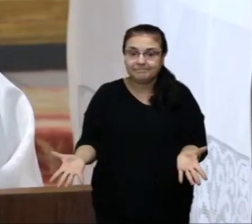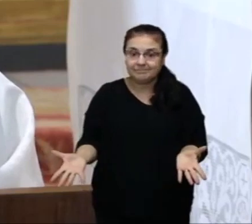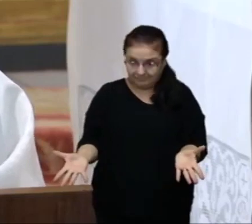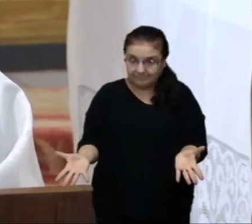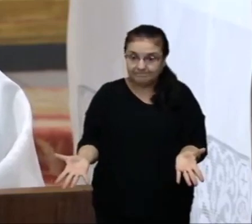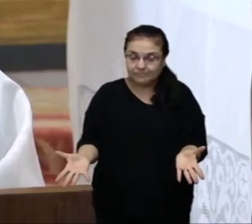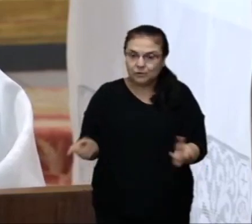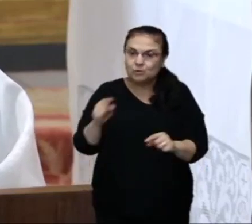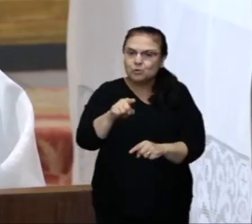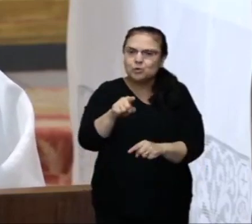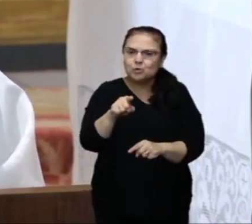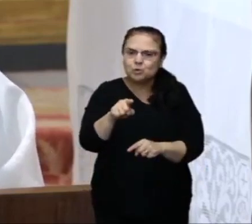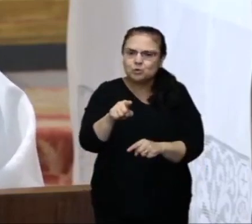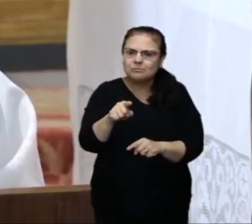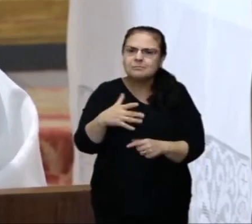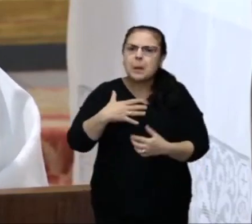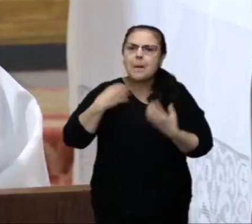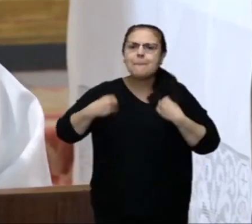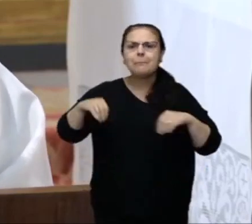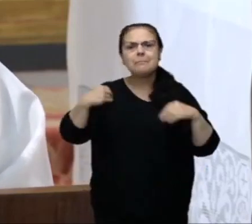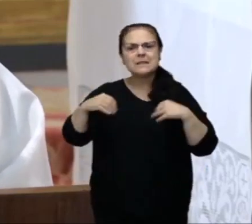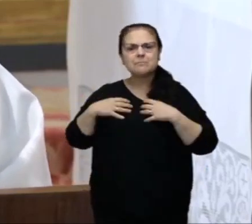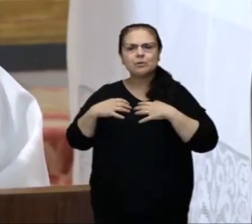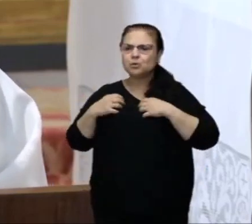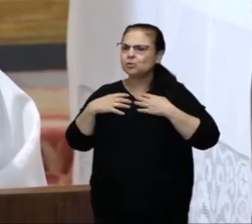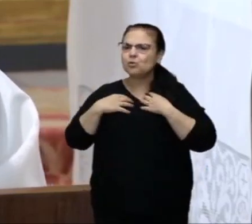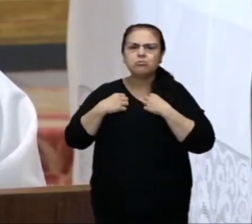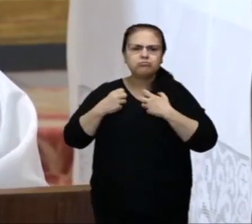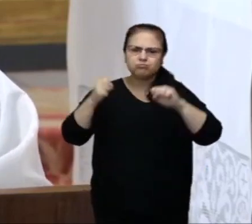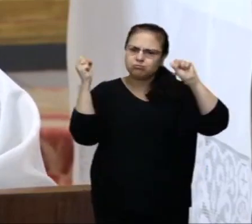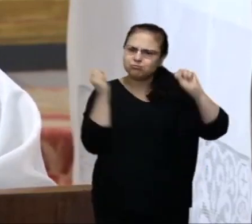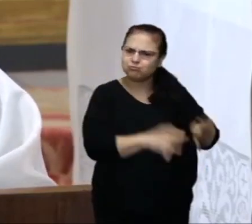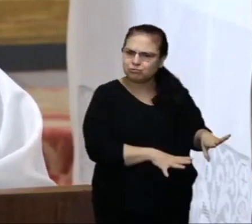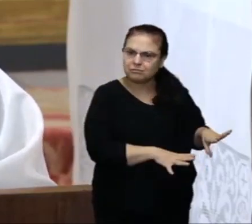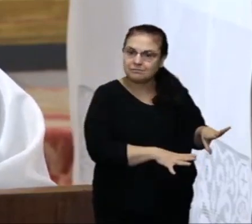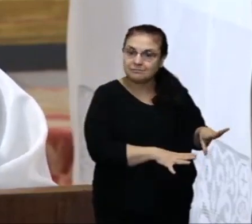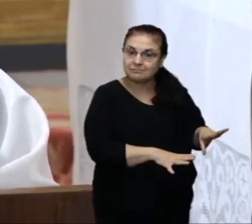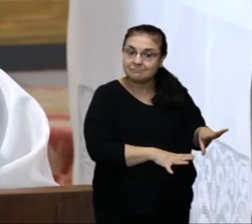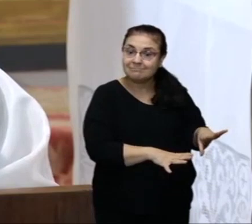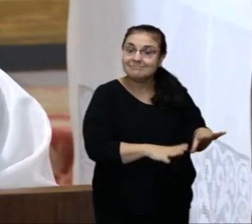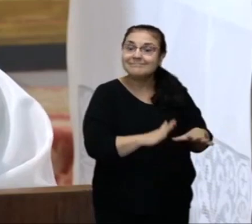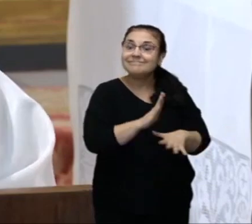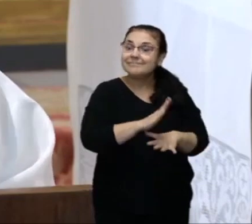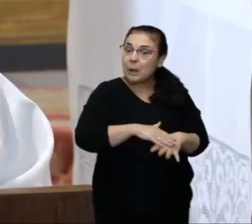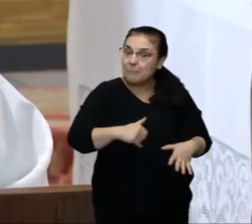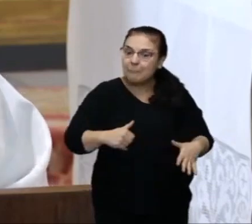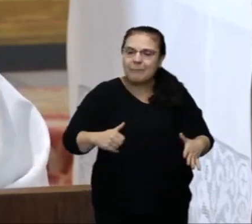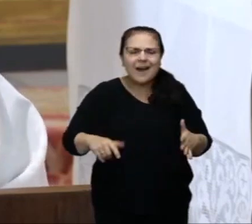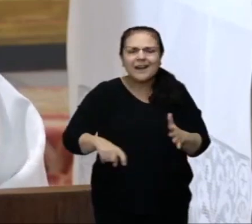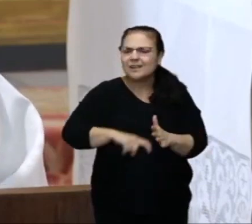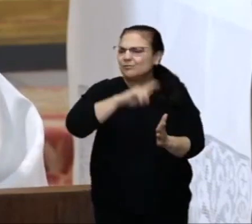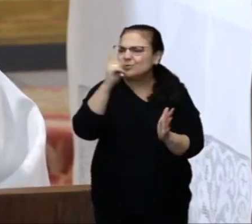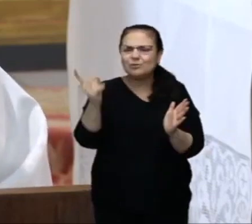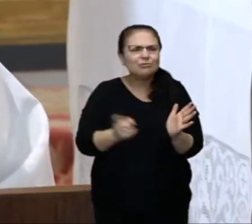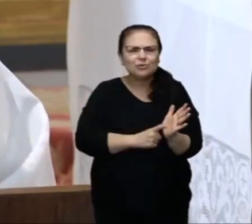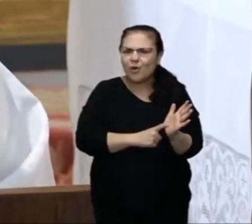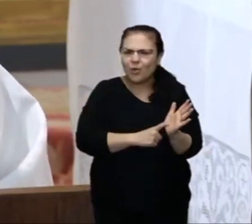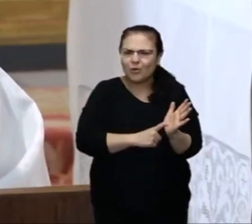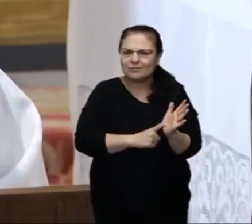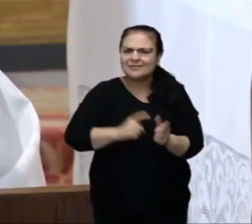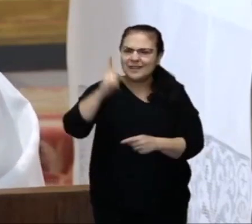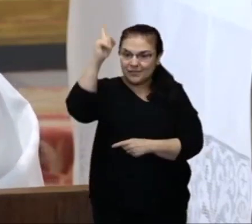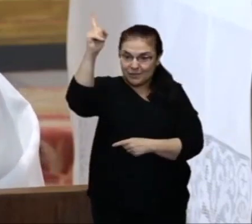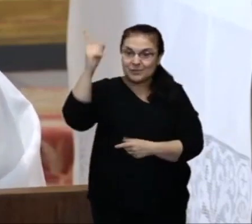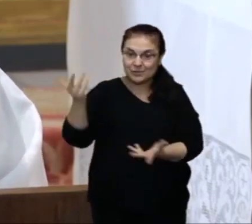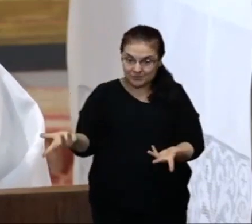Desprenderte de ti mismo, como dice San Juan de la Cruz, para que seas todo de Dios.